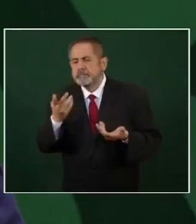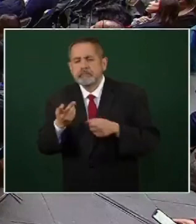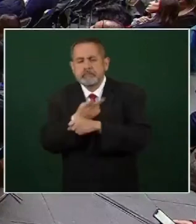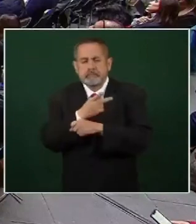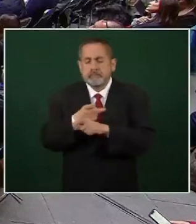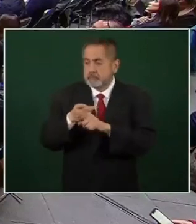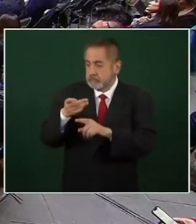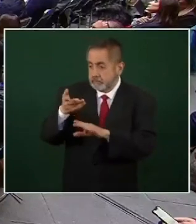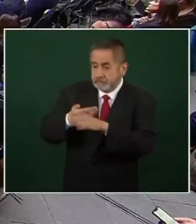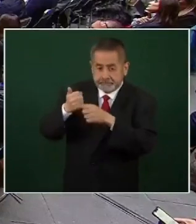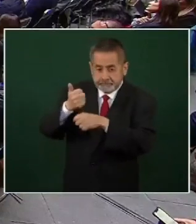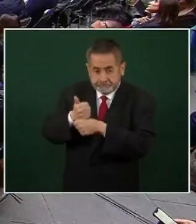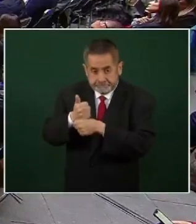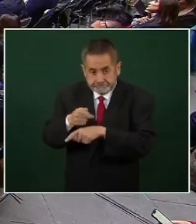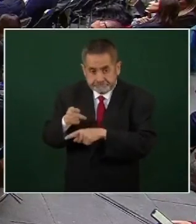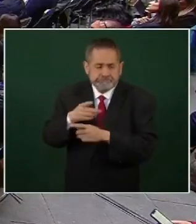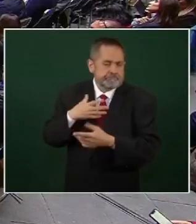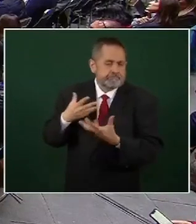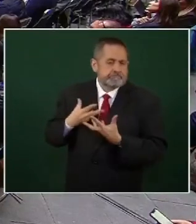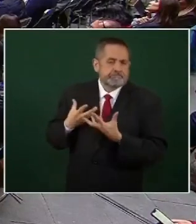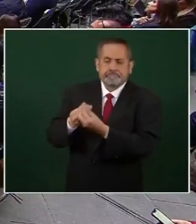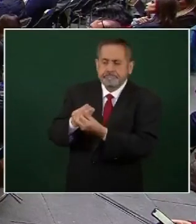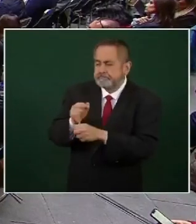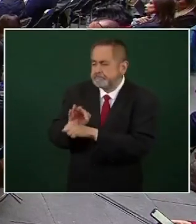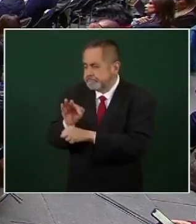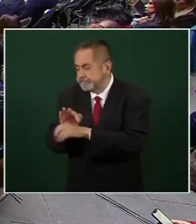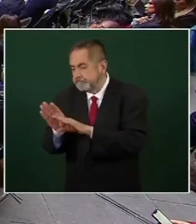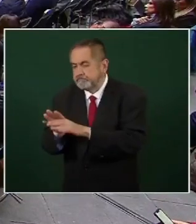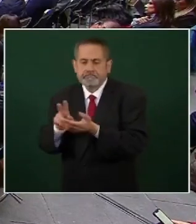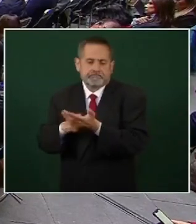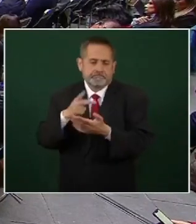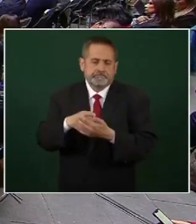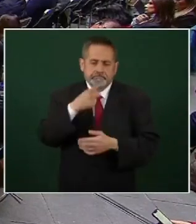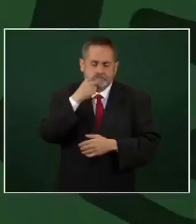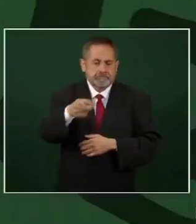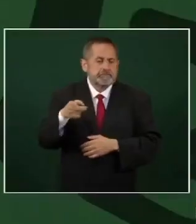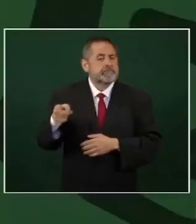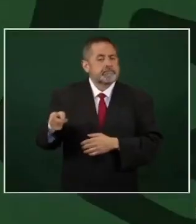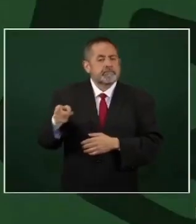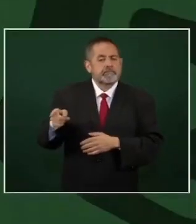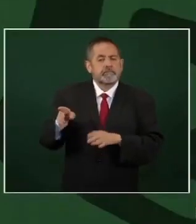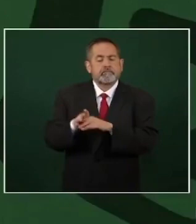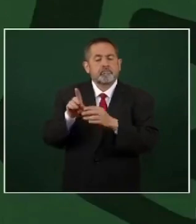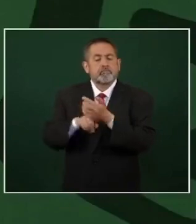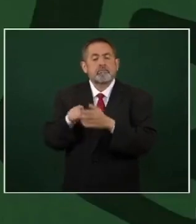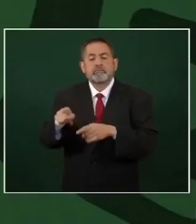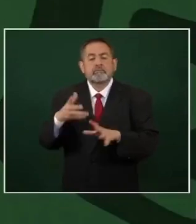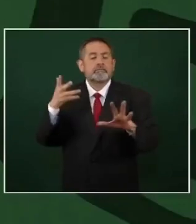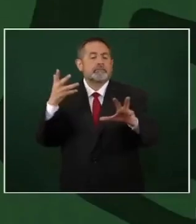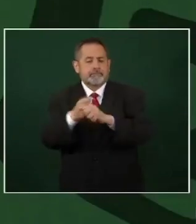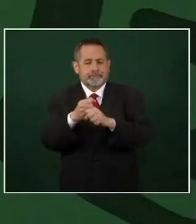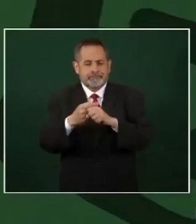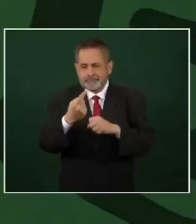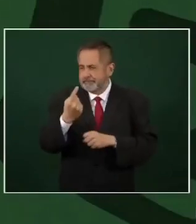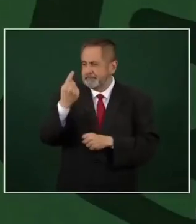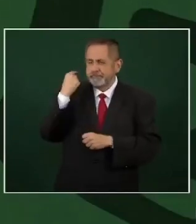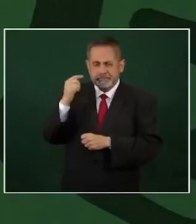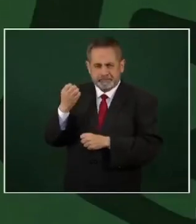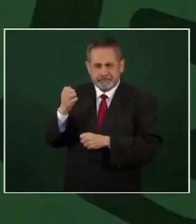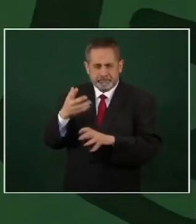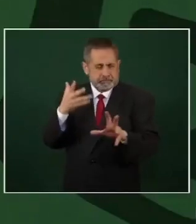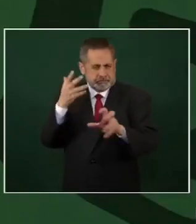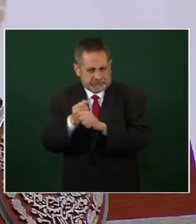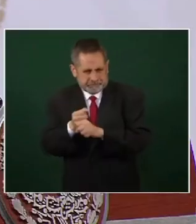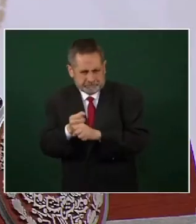personas afectadas. Eso vale la pena que se los mencionemos, sobre todo del accidente de la primera semana de enero. Hemos